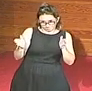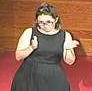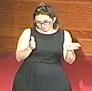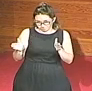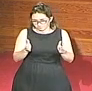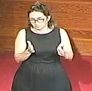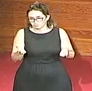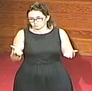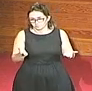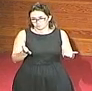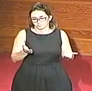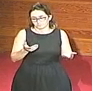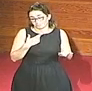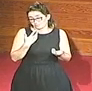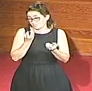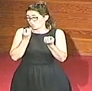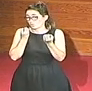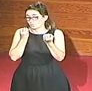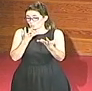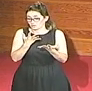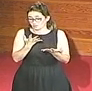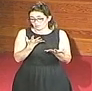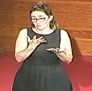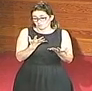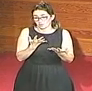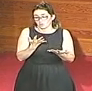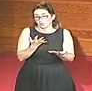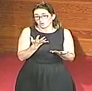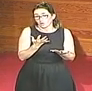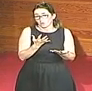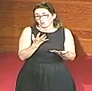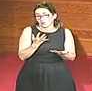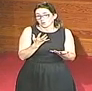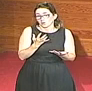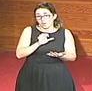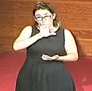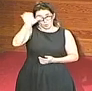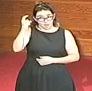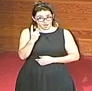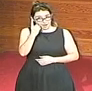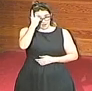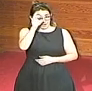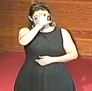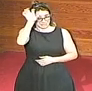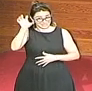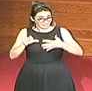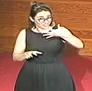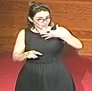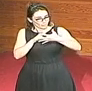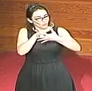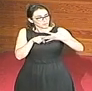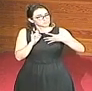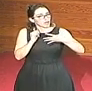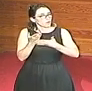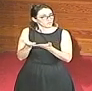Y os cuento que, claro, hay 5 países en el norte de Europa que sí, que muestran confianza hacia las noticias